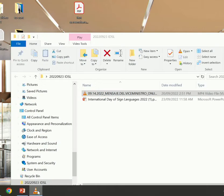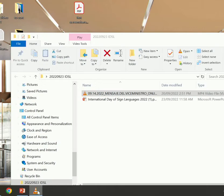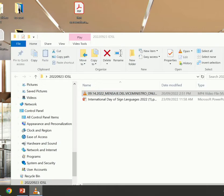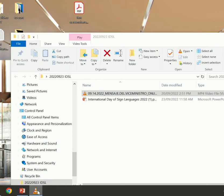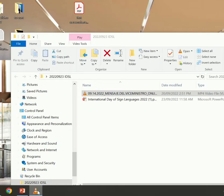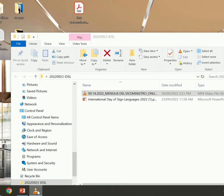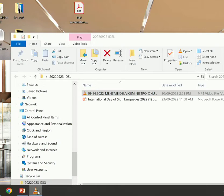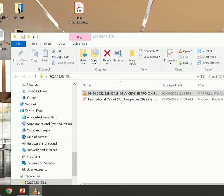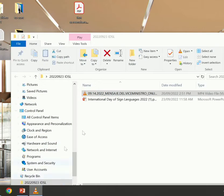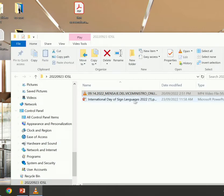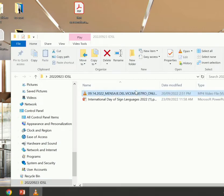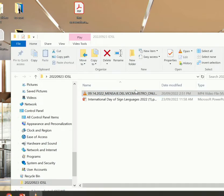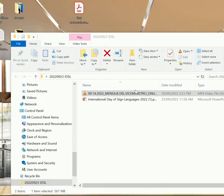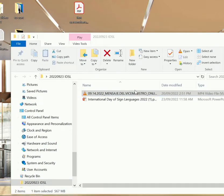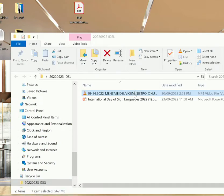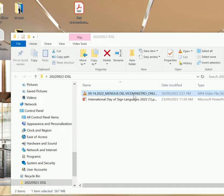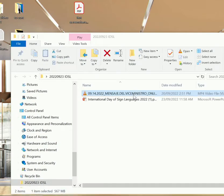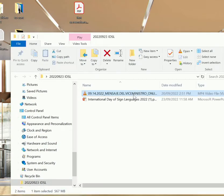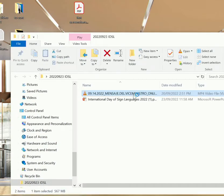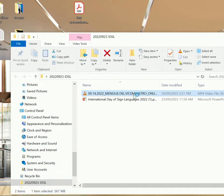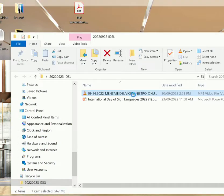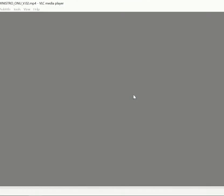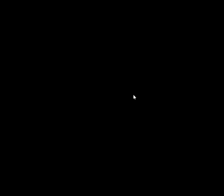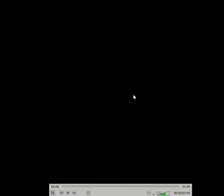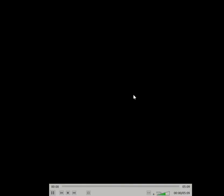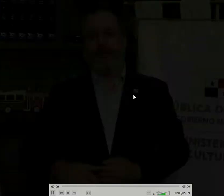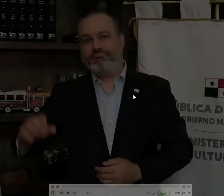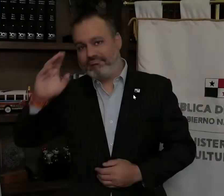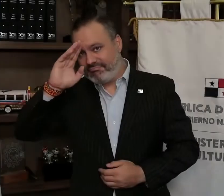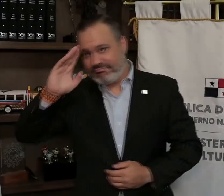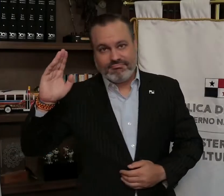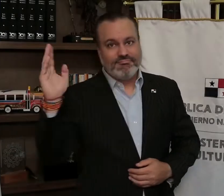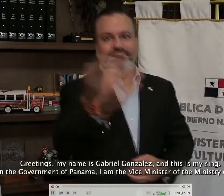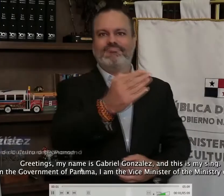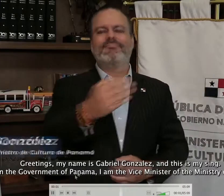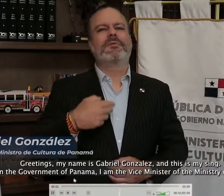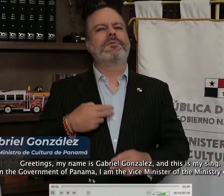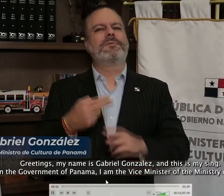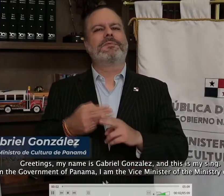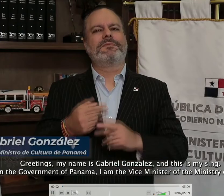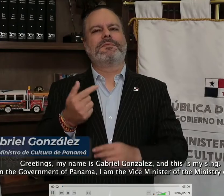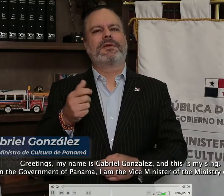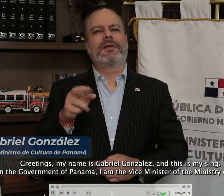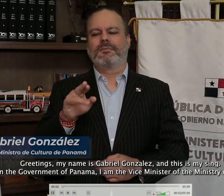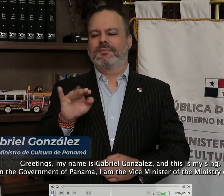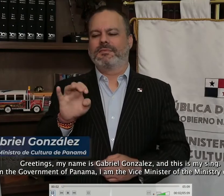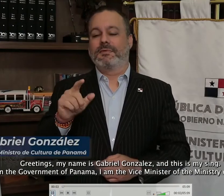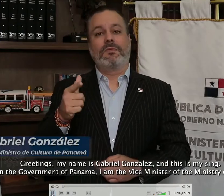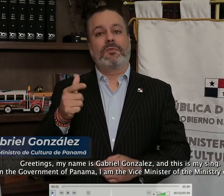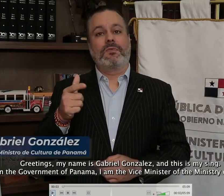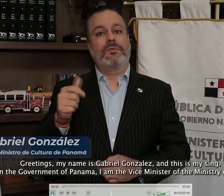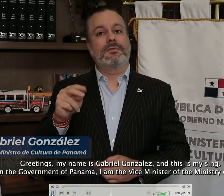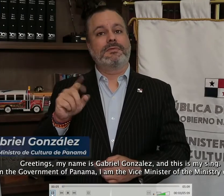ellos la cultura inclusiva para diferentes grupos vulnerables. Por ejemplo, saludos, mi nombre es